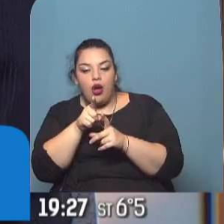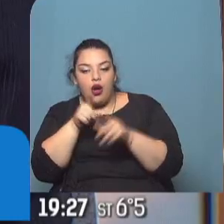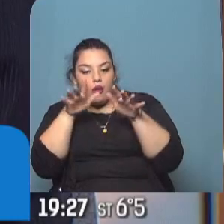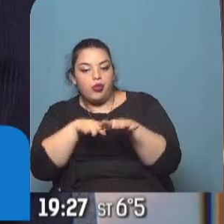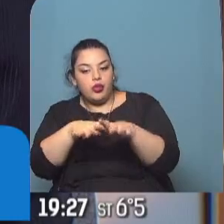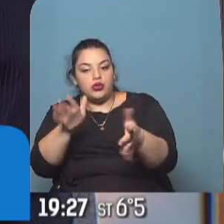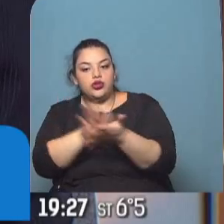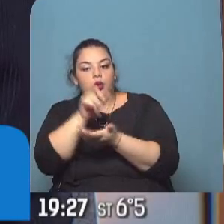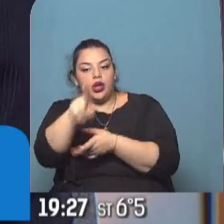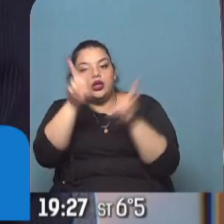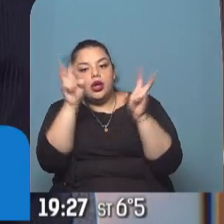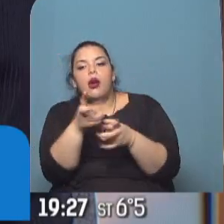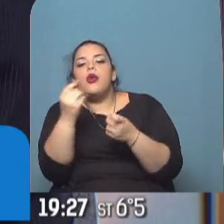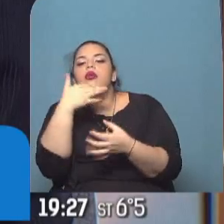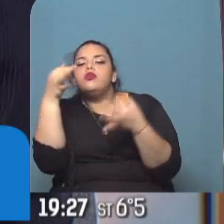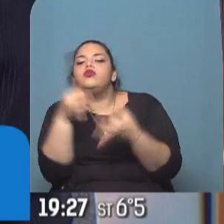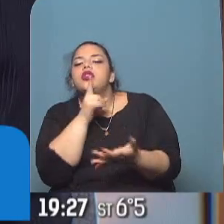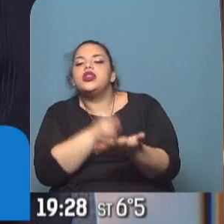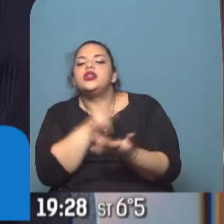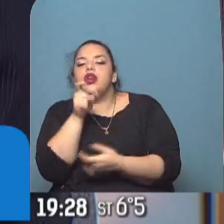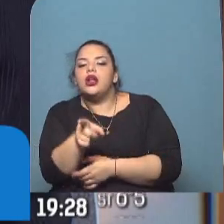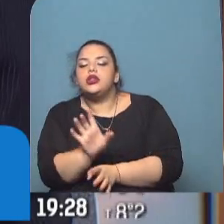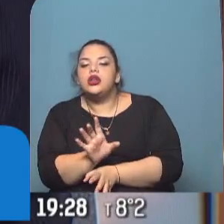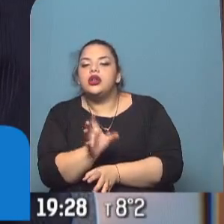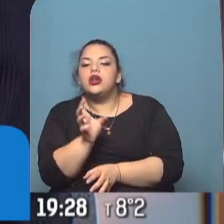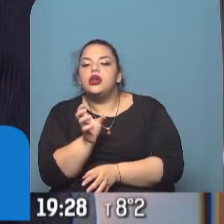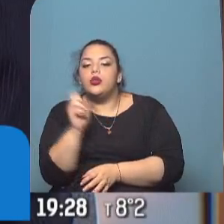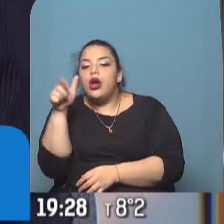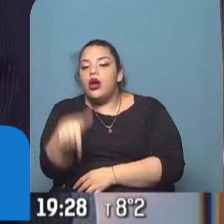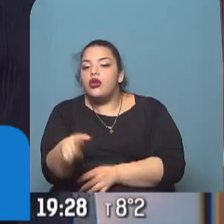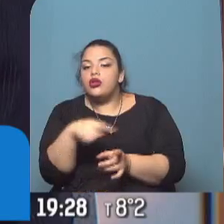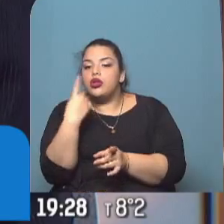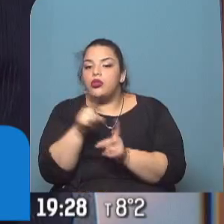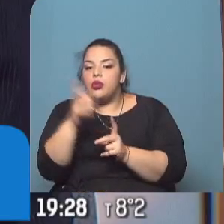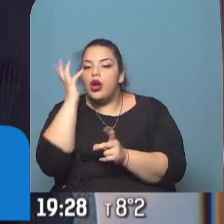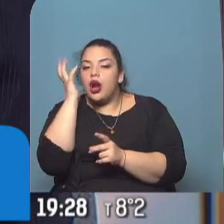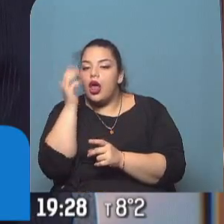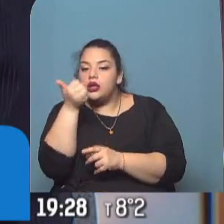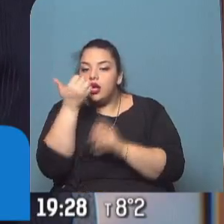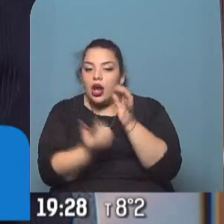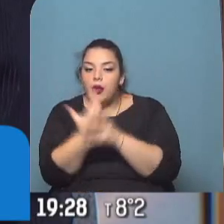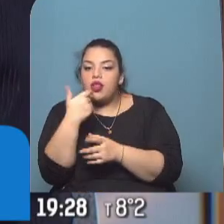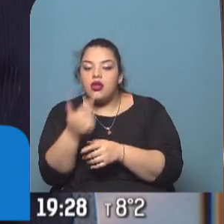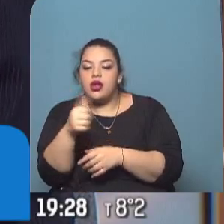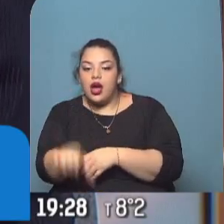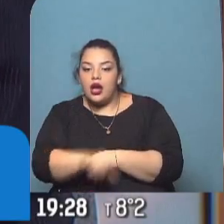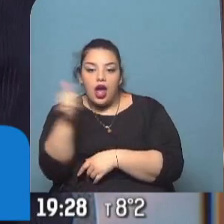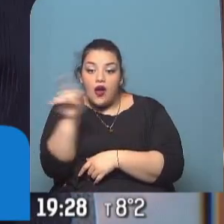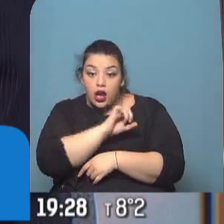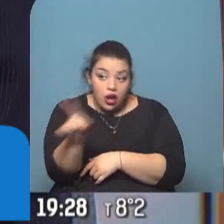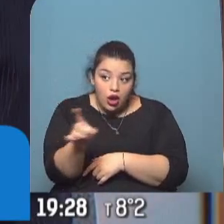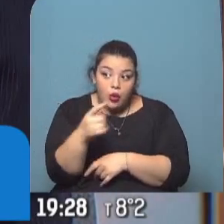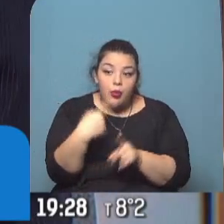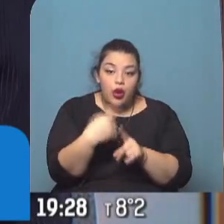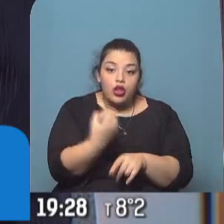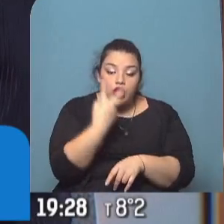qué se dio justamente esa definición? Porque hoy estábamos en la radio a las 6 y pico de la mañana y nos decían que ganaba el no por 2, después